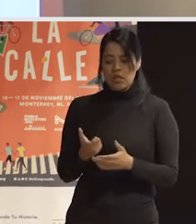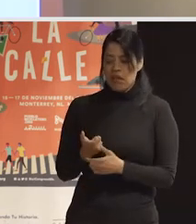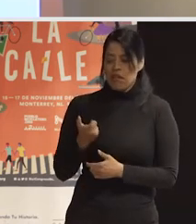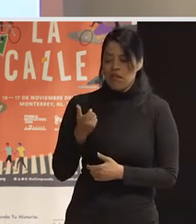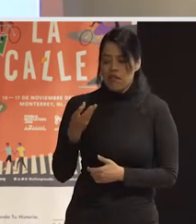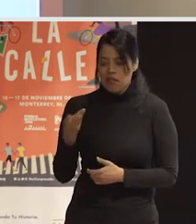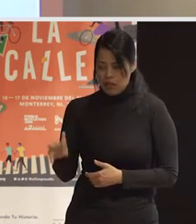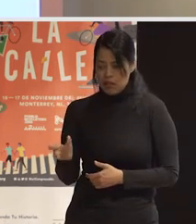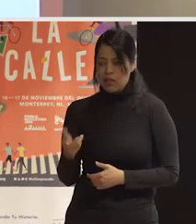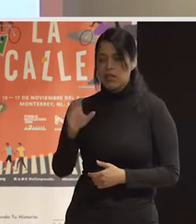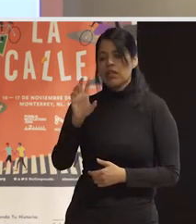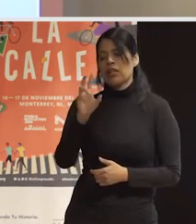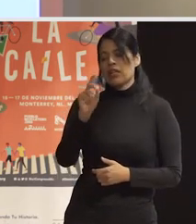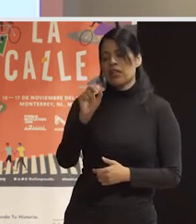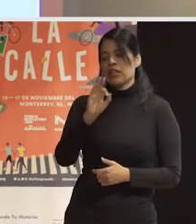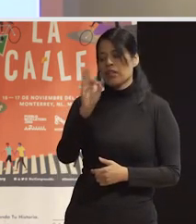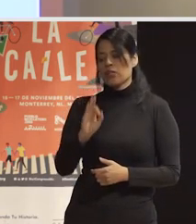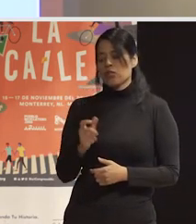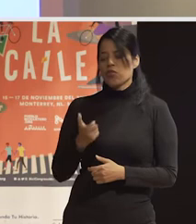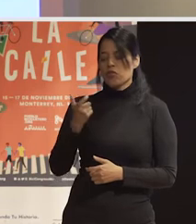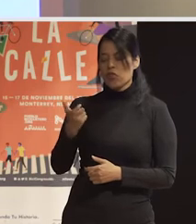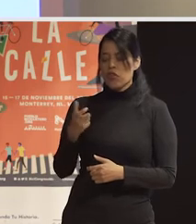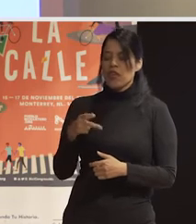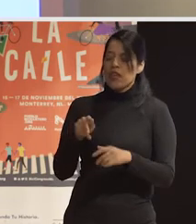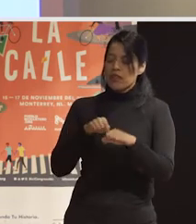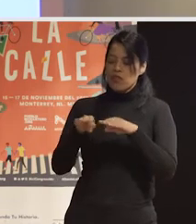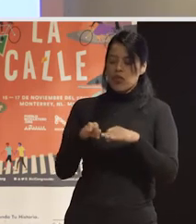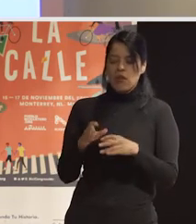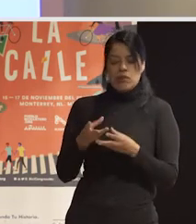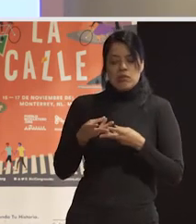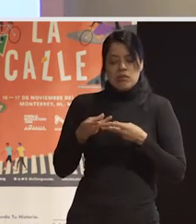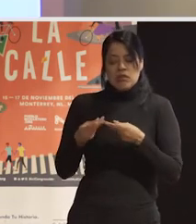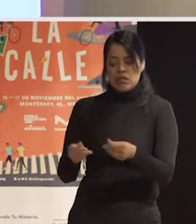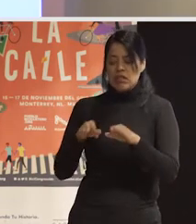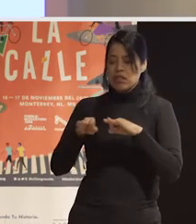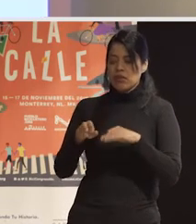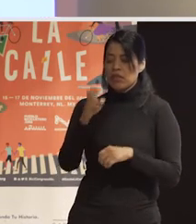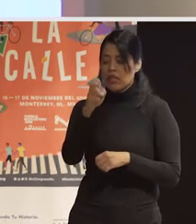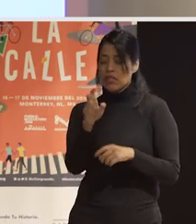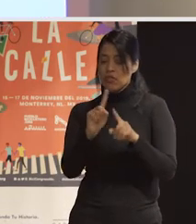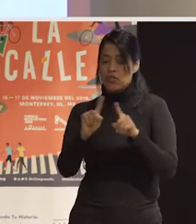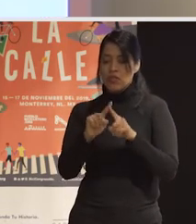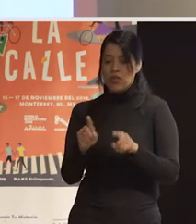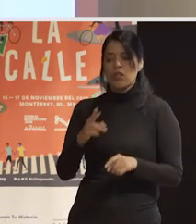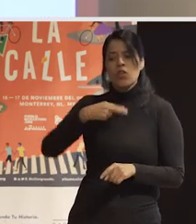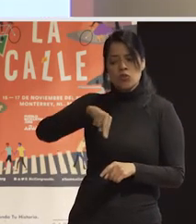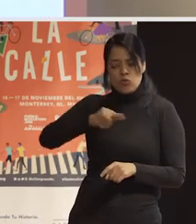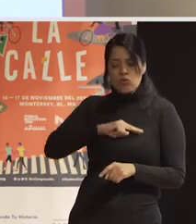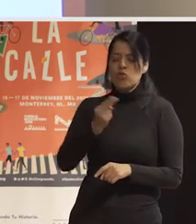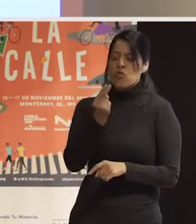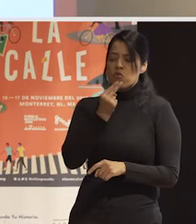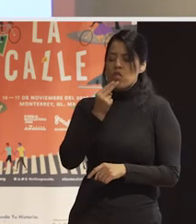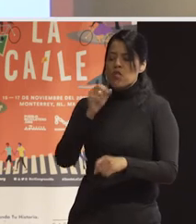30% del sueldo que se va en transporte esta es una de las pequeñas diferencias en lo que unos usamos esa máquina y